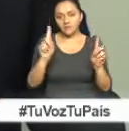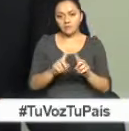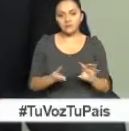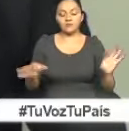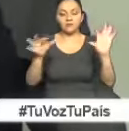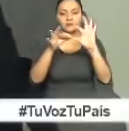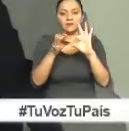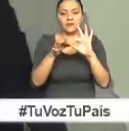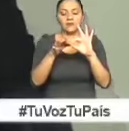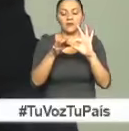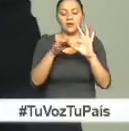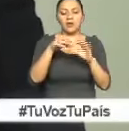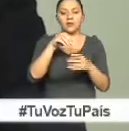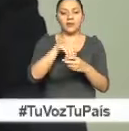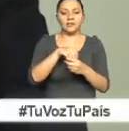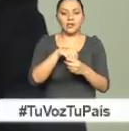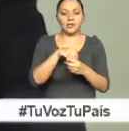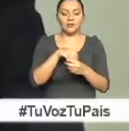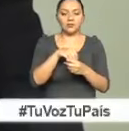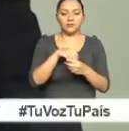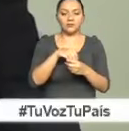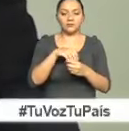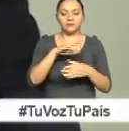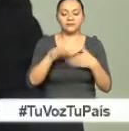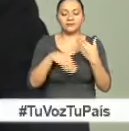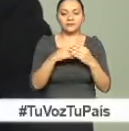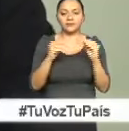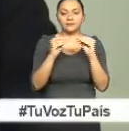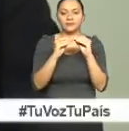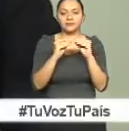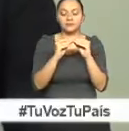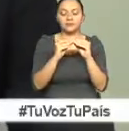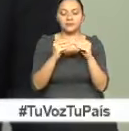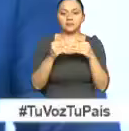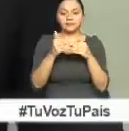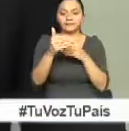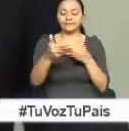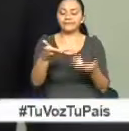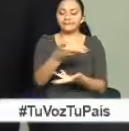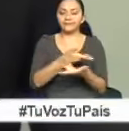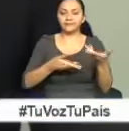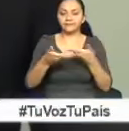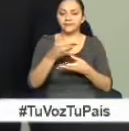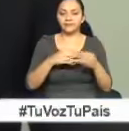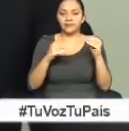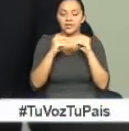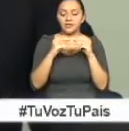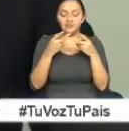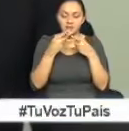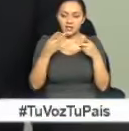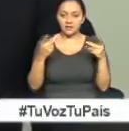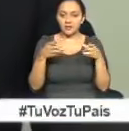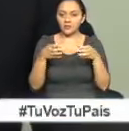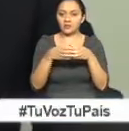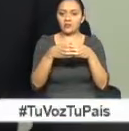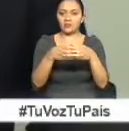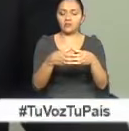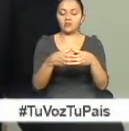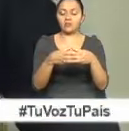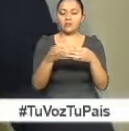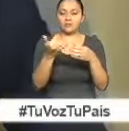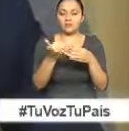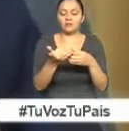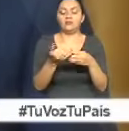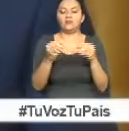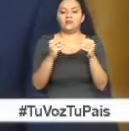de relaciones bancarias y otro en el sector agrícola. Y asimismo hubo conversaciones con el sector público, dinero, sector bancario y